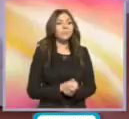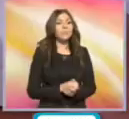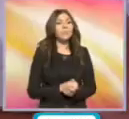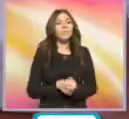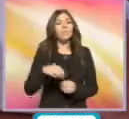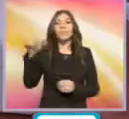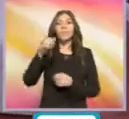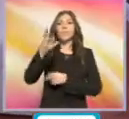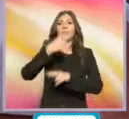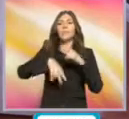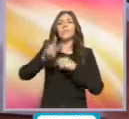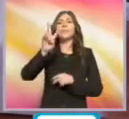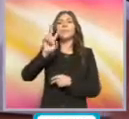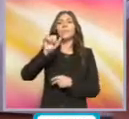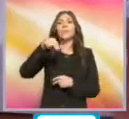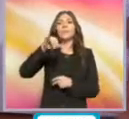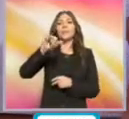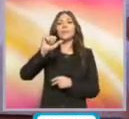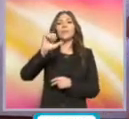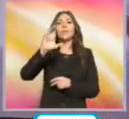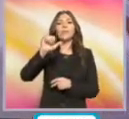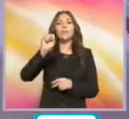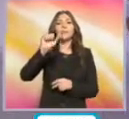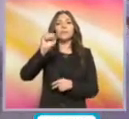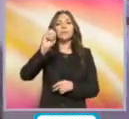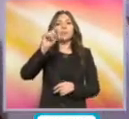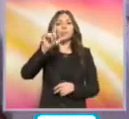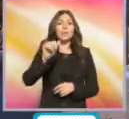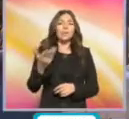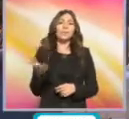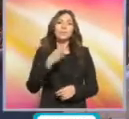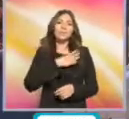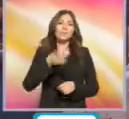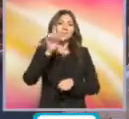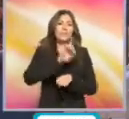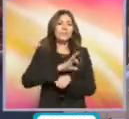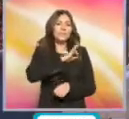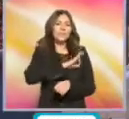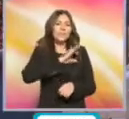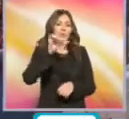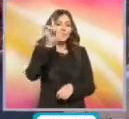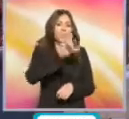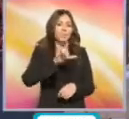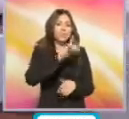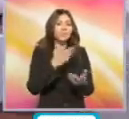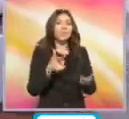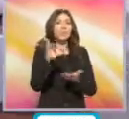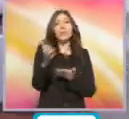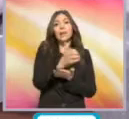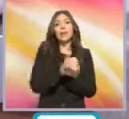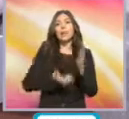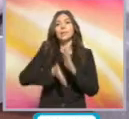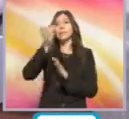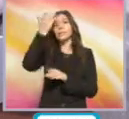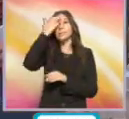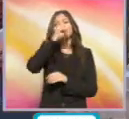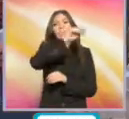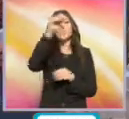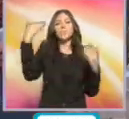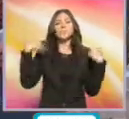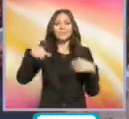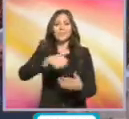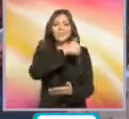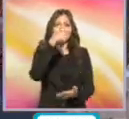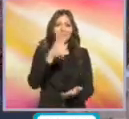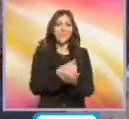El día de hoy nos acompaña Vania Casasola. ¿Cómo estás, Vania? ¿Cómo Buenos estás? días. Muy bien. Feliz lunes. Con ganas de pasear. Con ganas de pasear, vámonos por la ciudad.